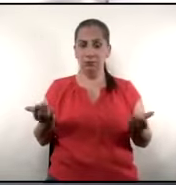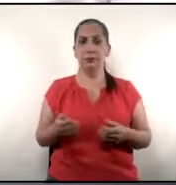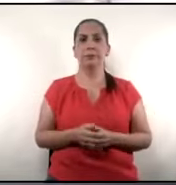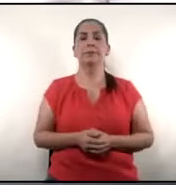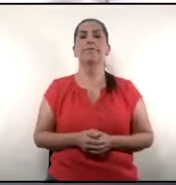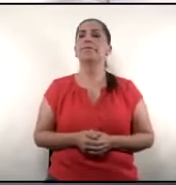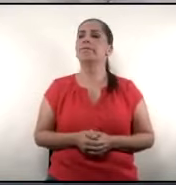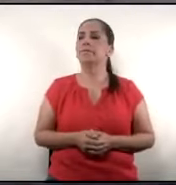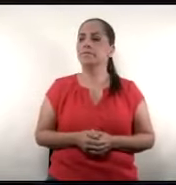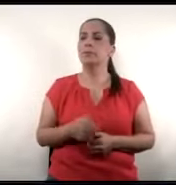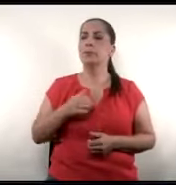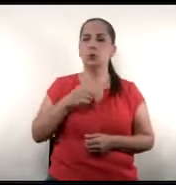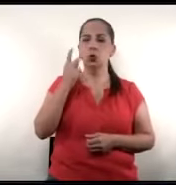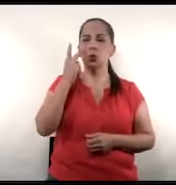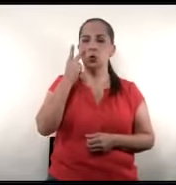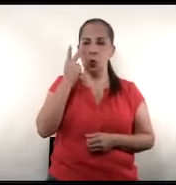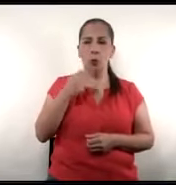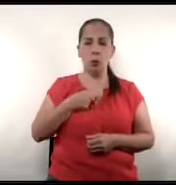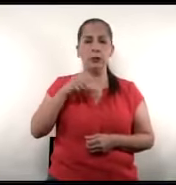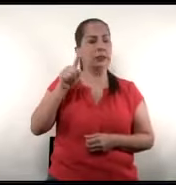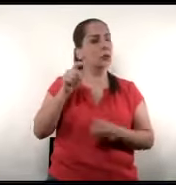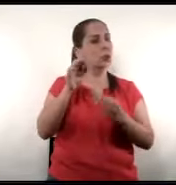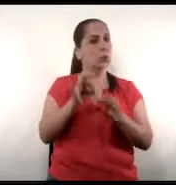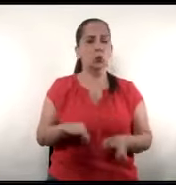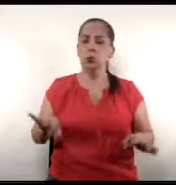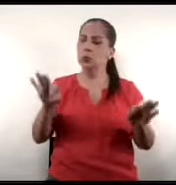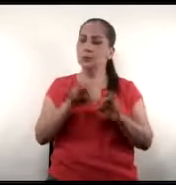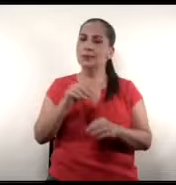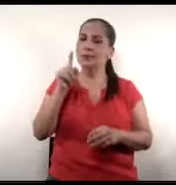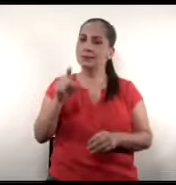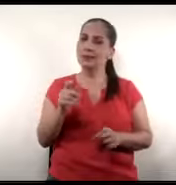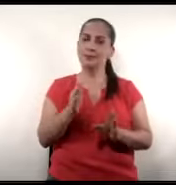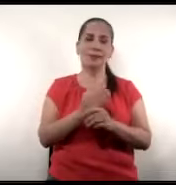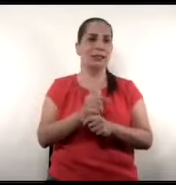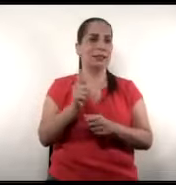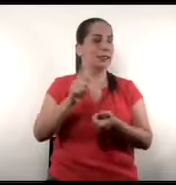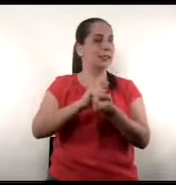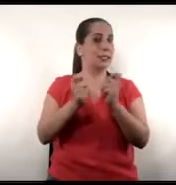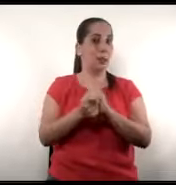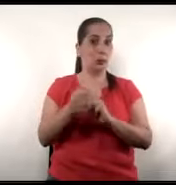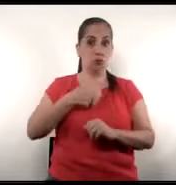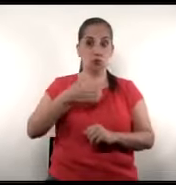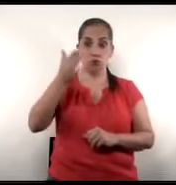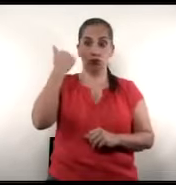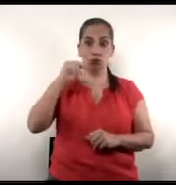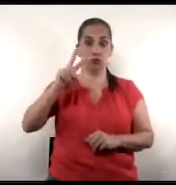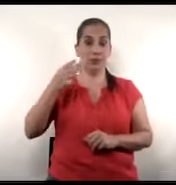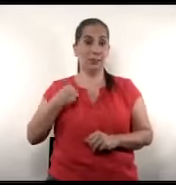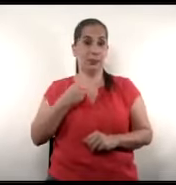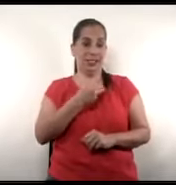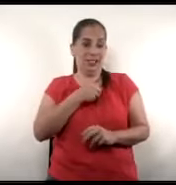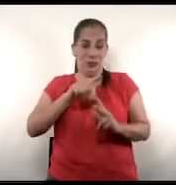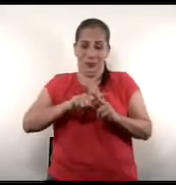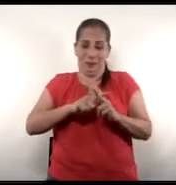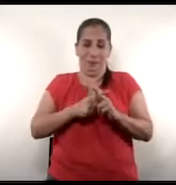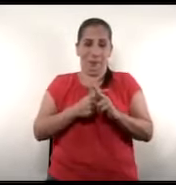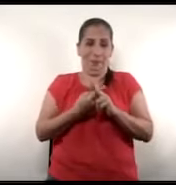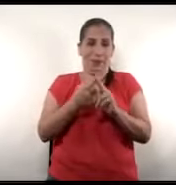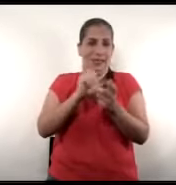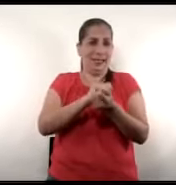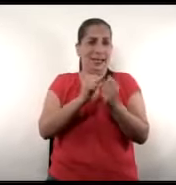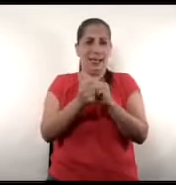Más que factible, Henry, es imperativo que hagamos un cambio. A mí me tocó ser viceministro cuando recién se estaban creando